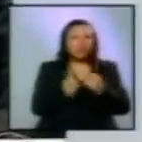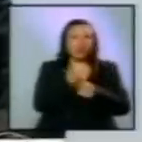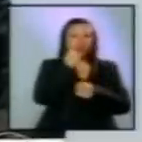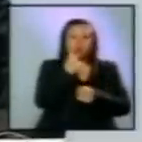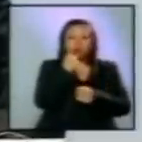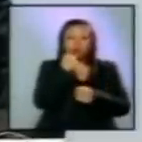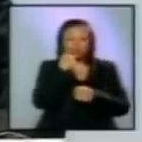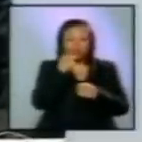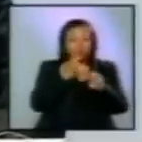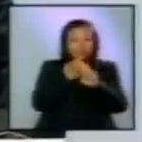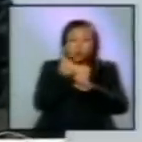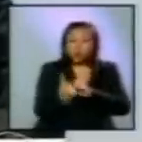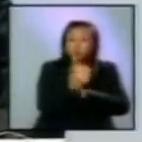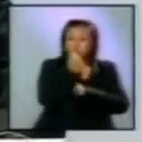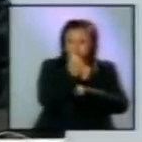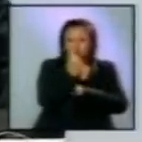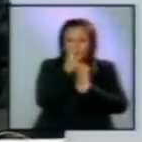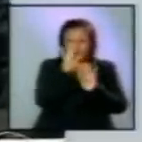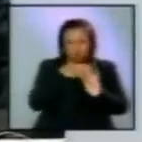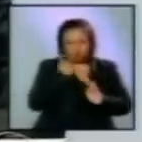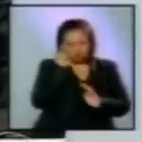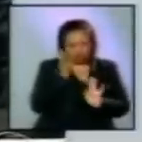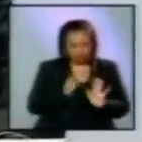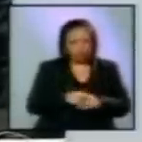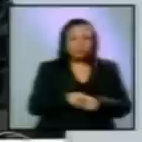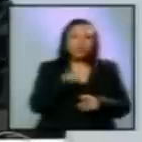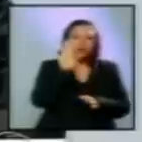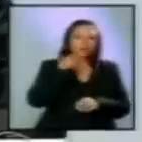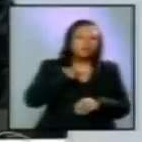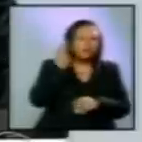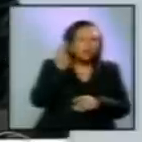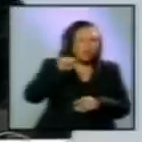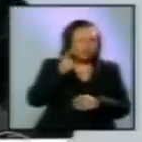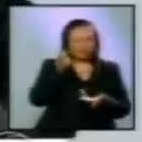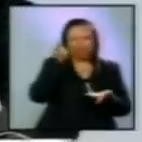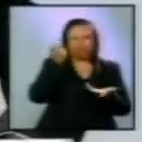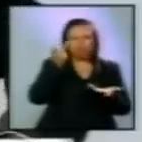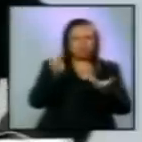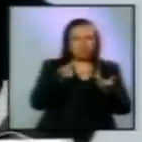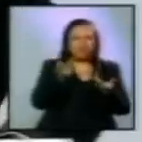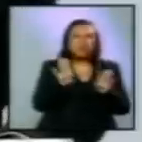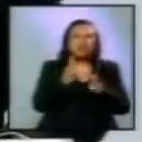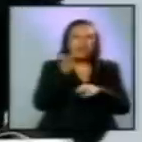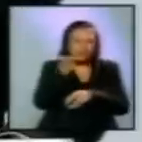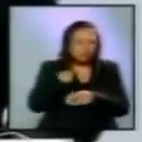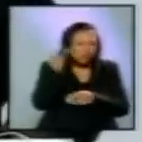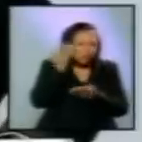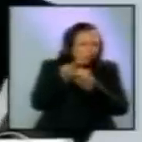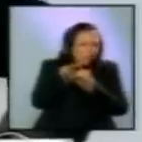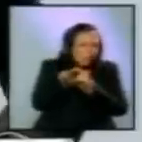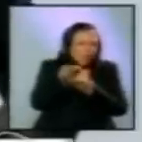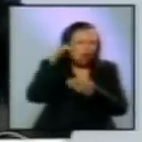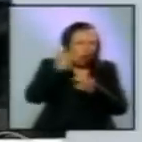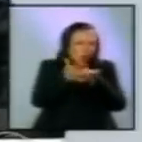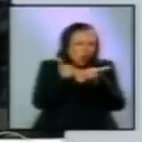La gran pregunta que me hago, esto que ella propone del partido que hoy gobierna, ¿por qué no lo ha hecho? Y